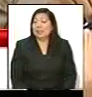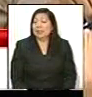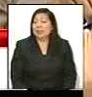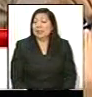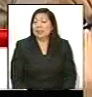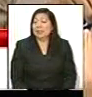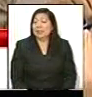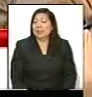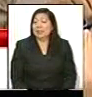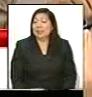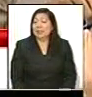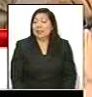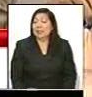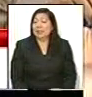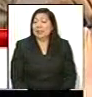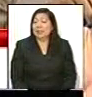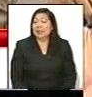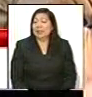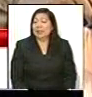con J minúscula,